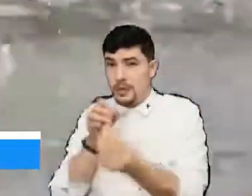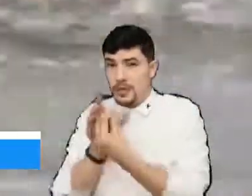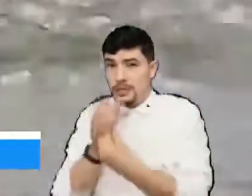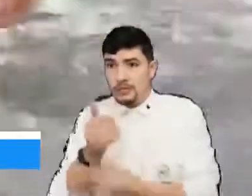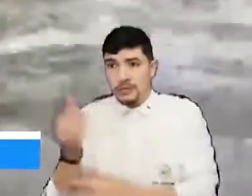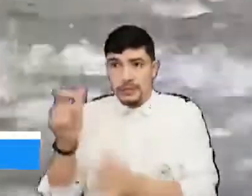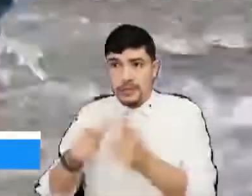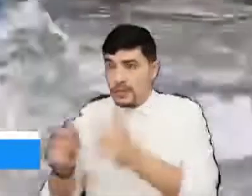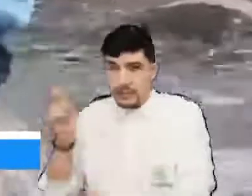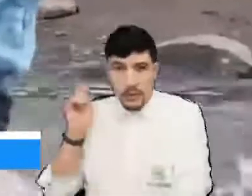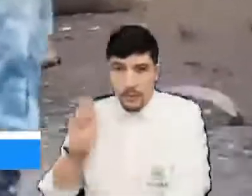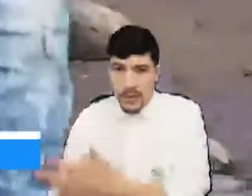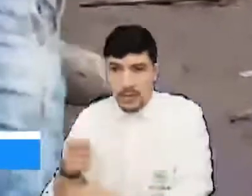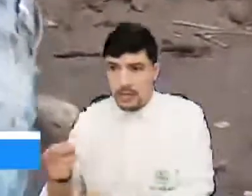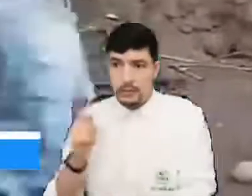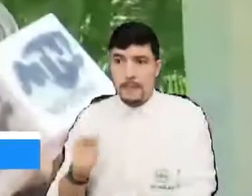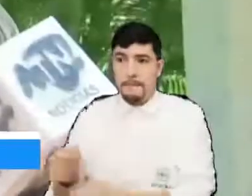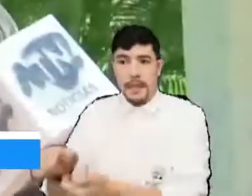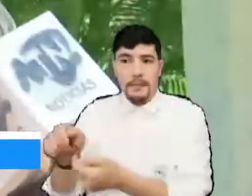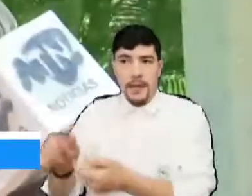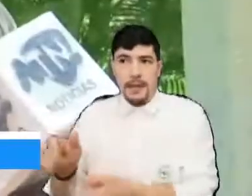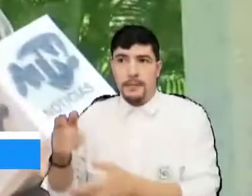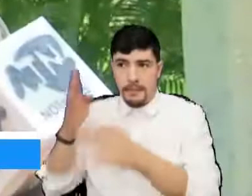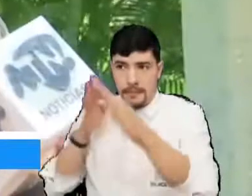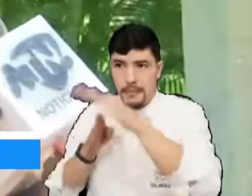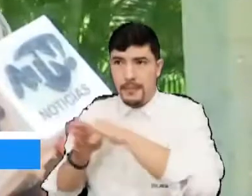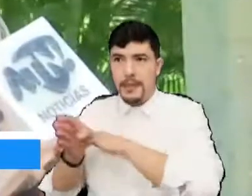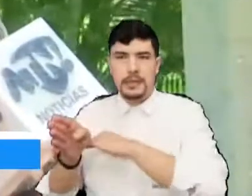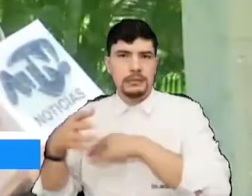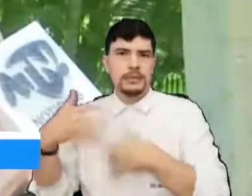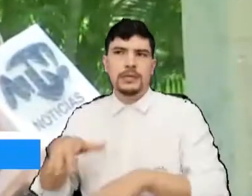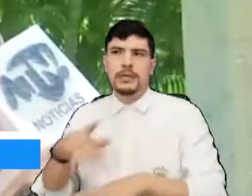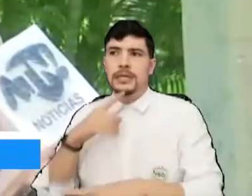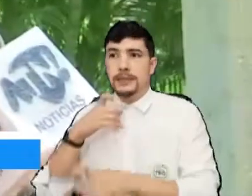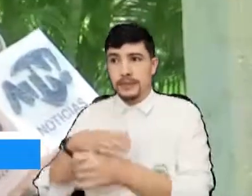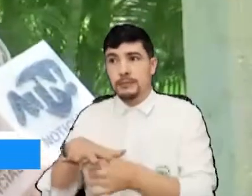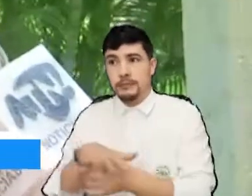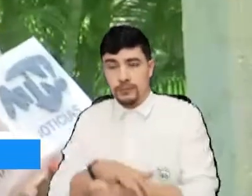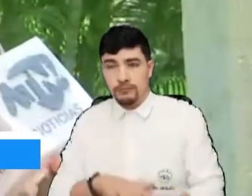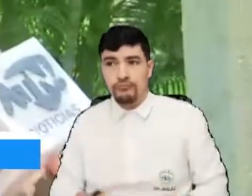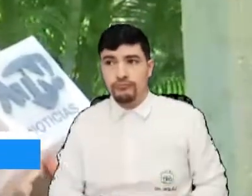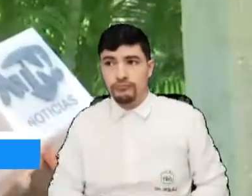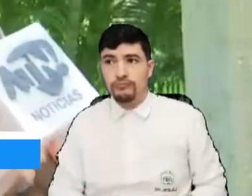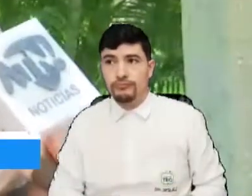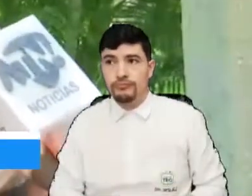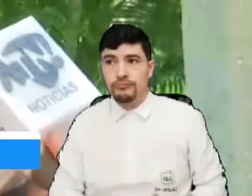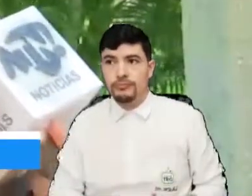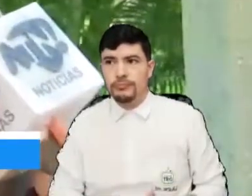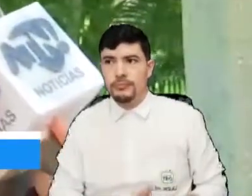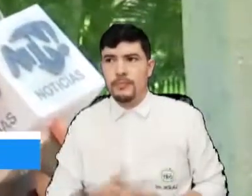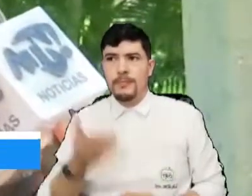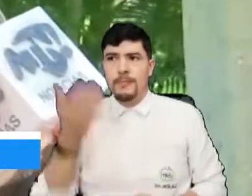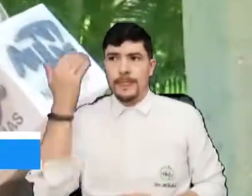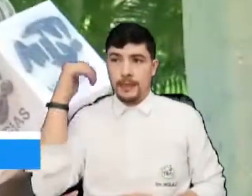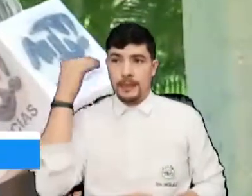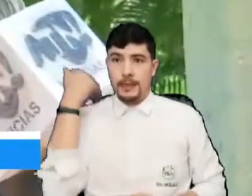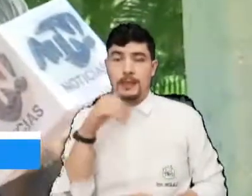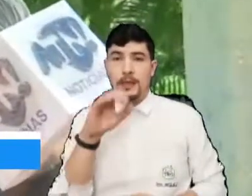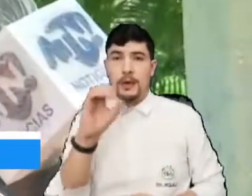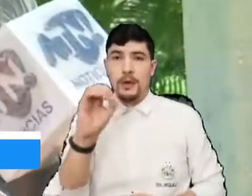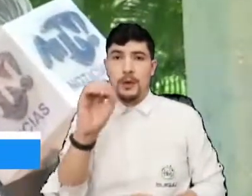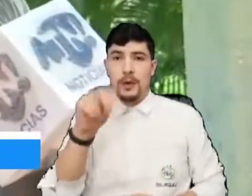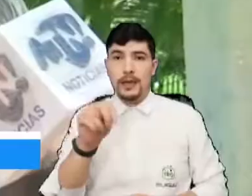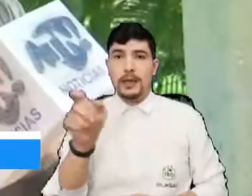las supuestas vacunas. Lastimosamente hemos recibido alguna información de ONGs internacionales que nos dicen que también allí se